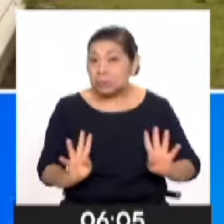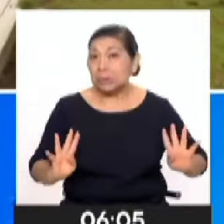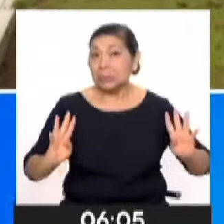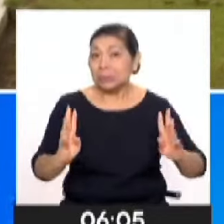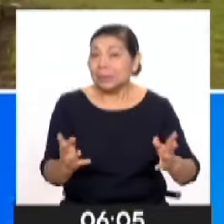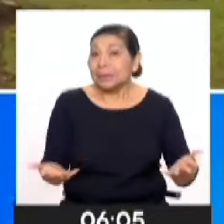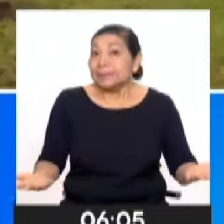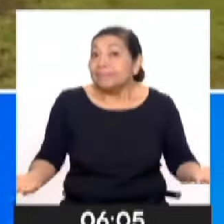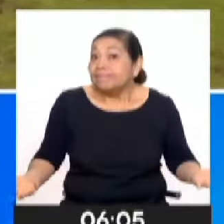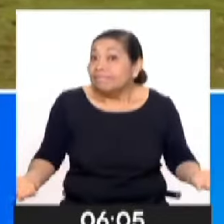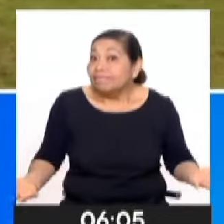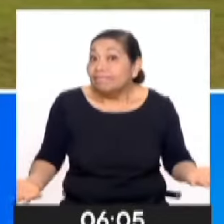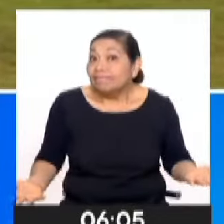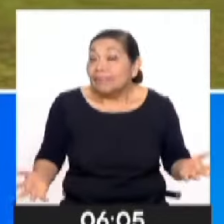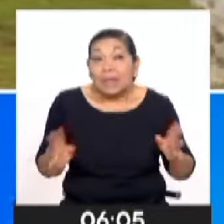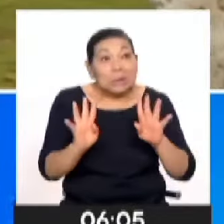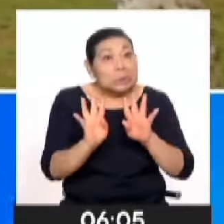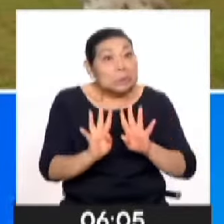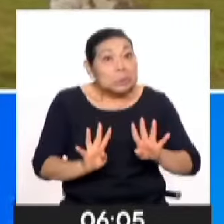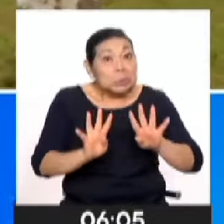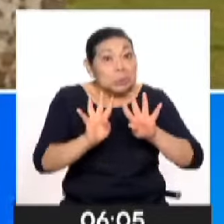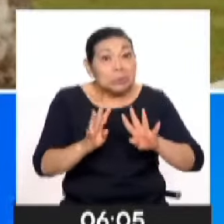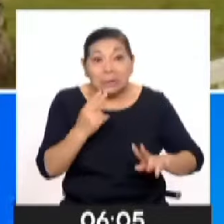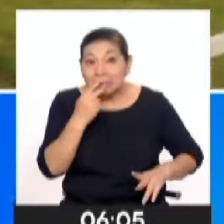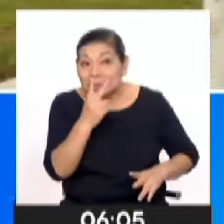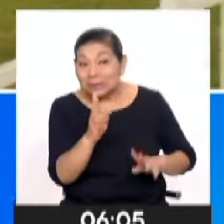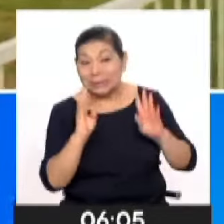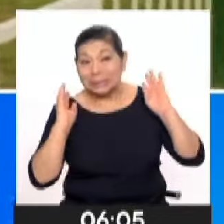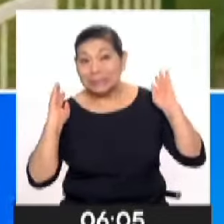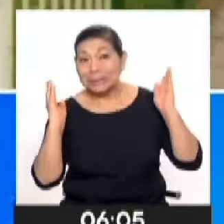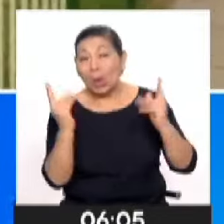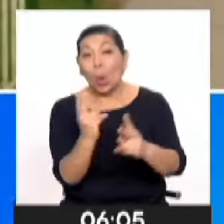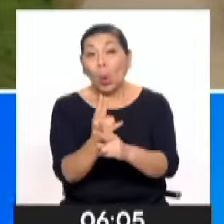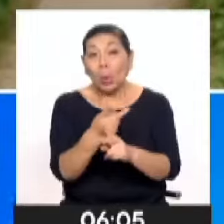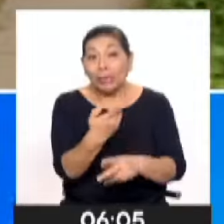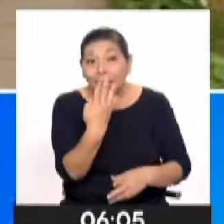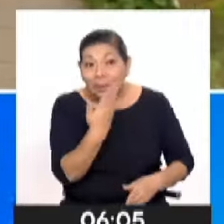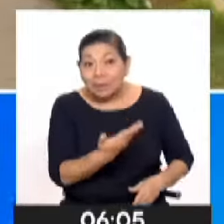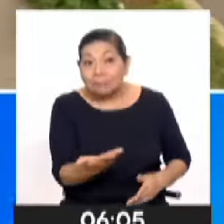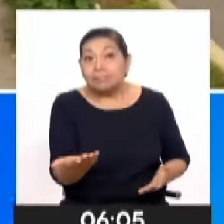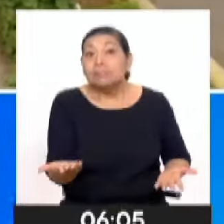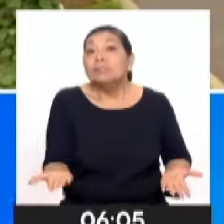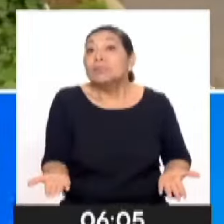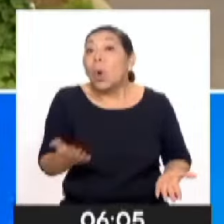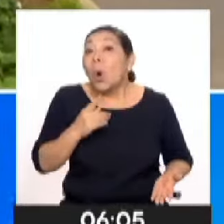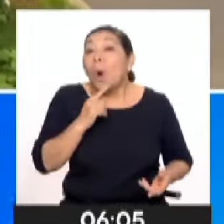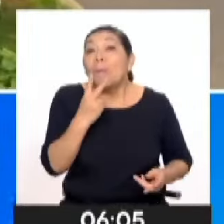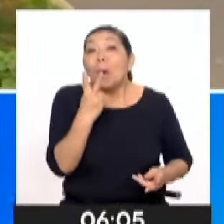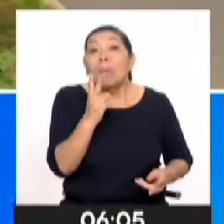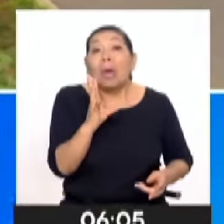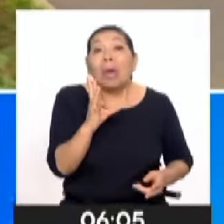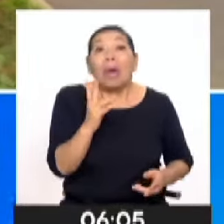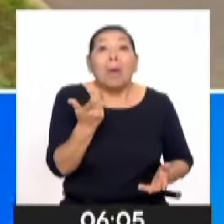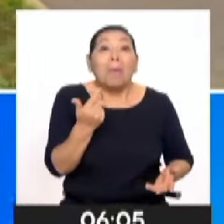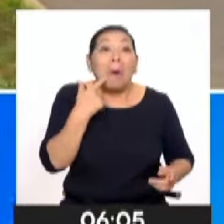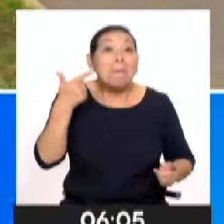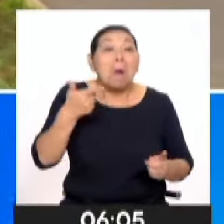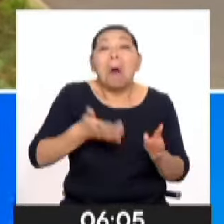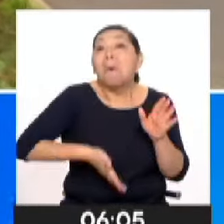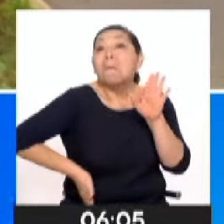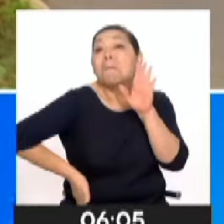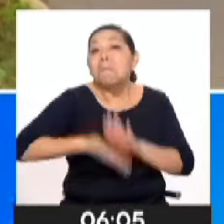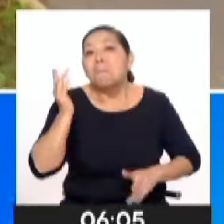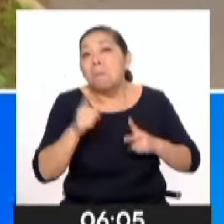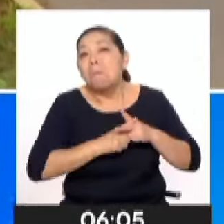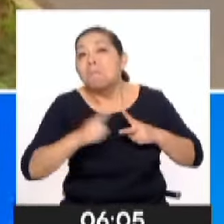y a pesar de estar enrejada ahí podemos ver las rejas de seguridad esos delincuentes huyeron en dirección hacia esa reja